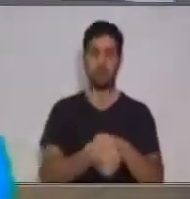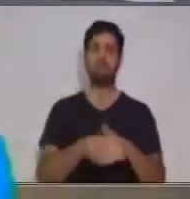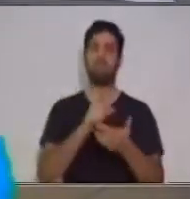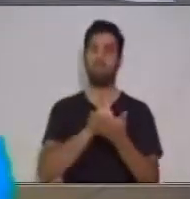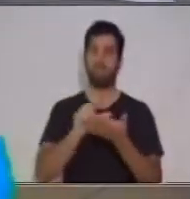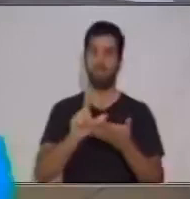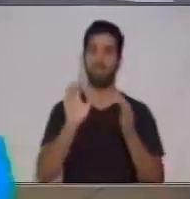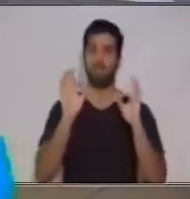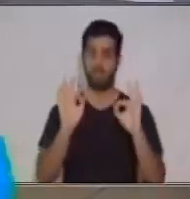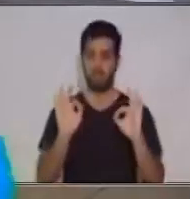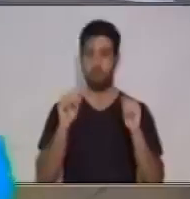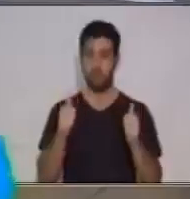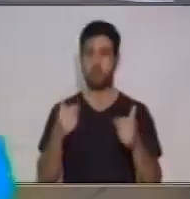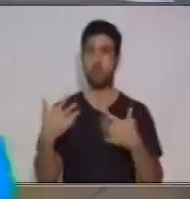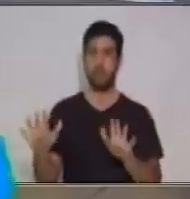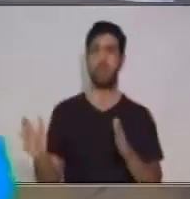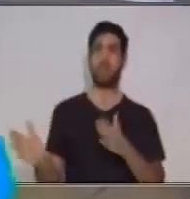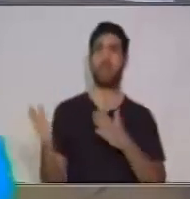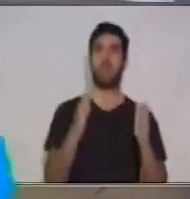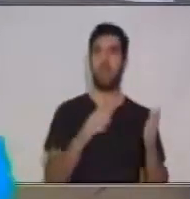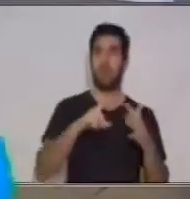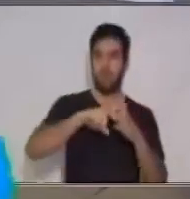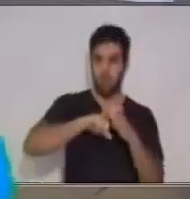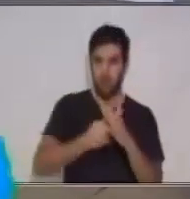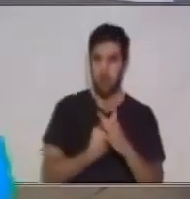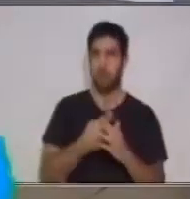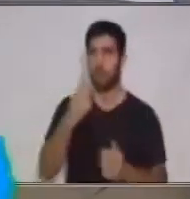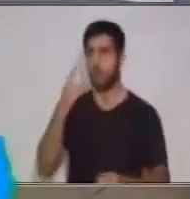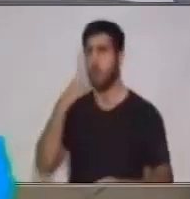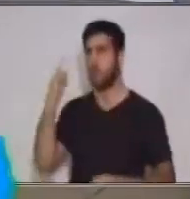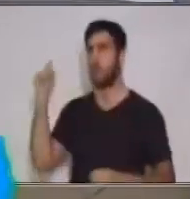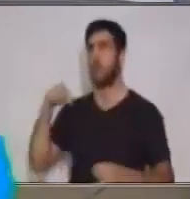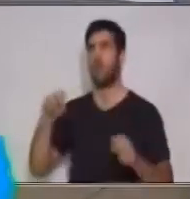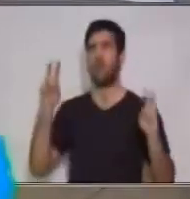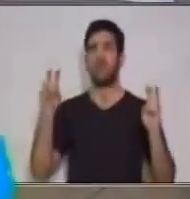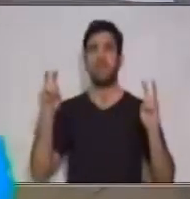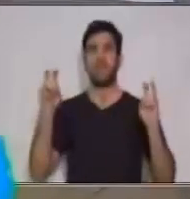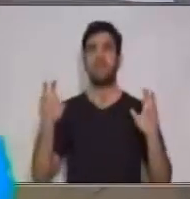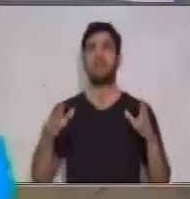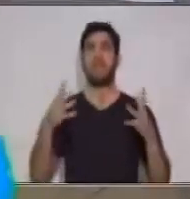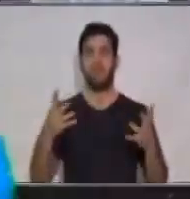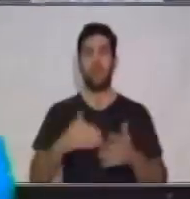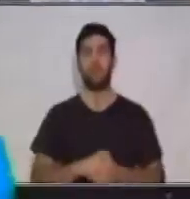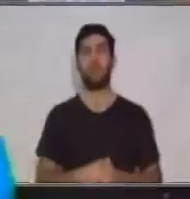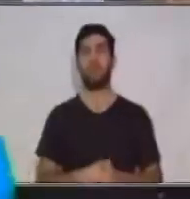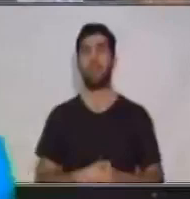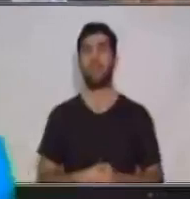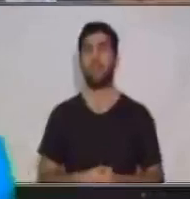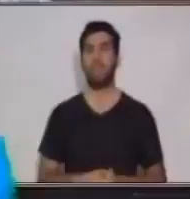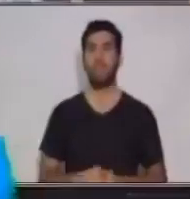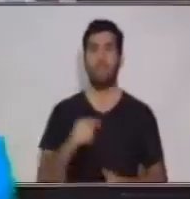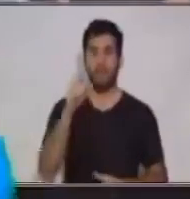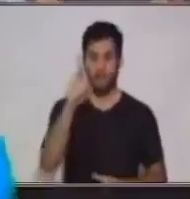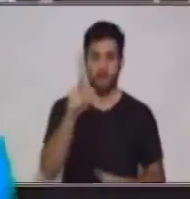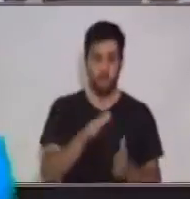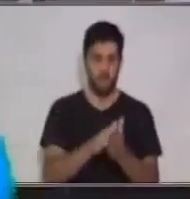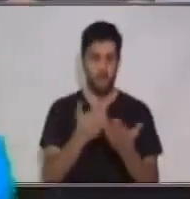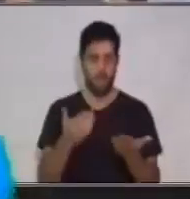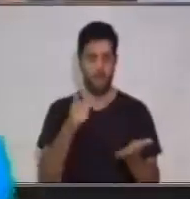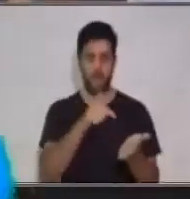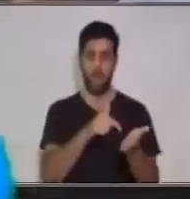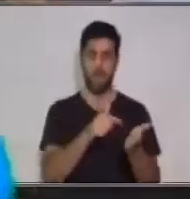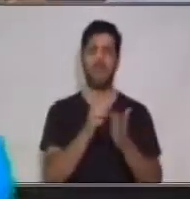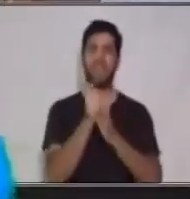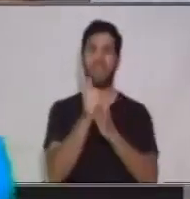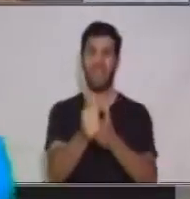manos. Vamos a comenzar con el tema de literatura precolombina. En tu guía de aprendizaje o en tu guía